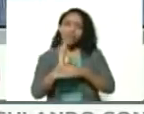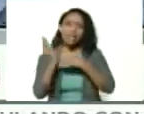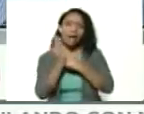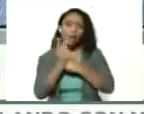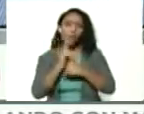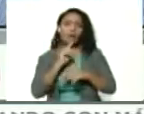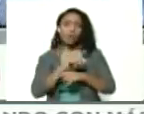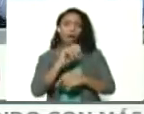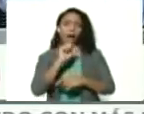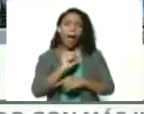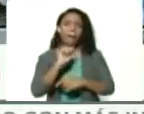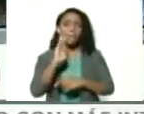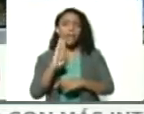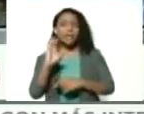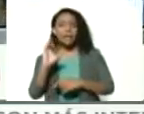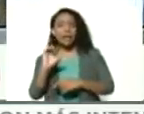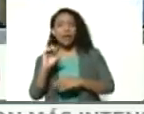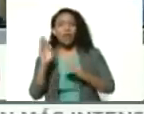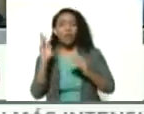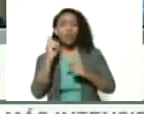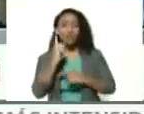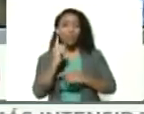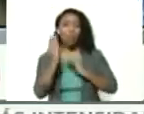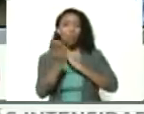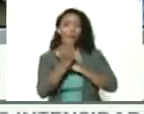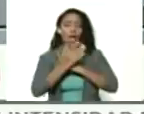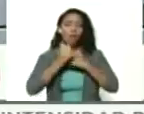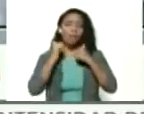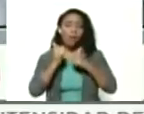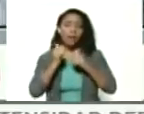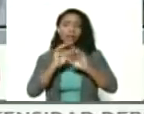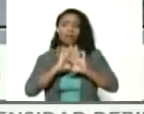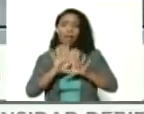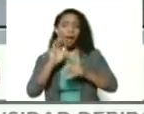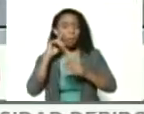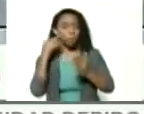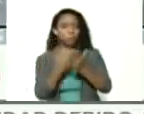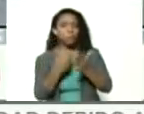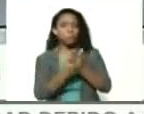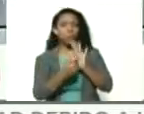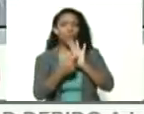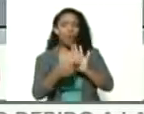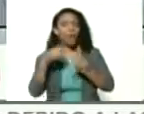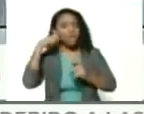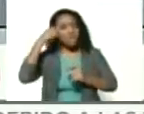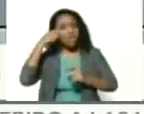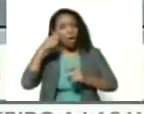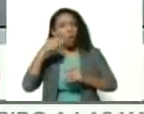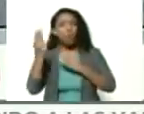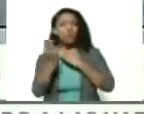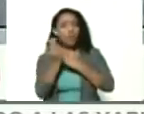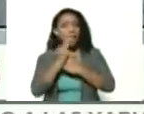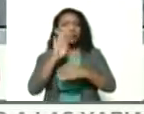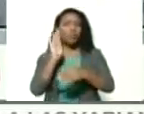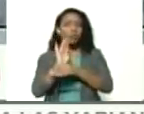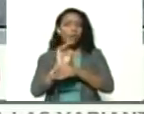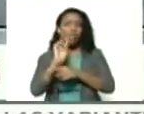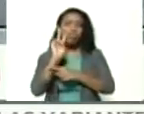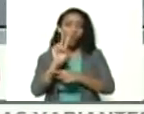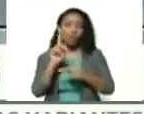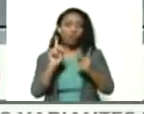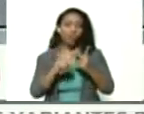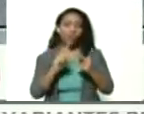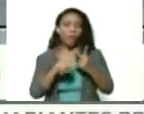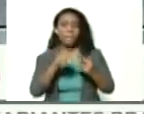ABC. Uno, cuidarnos bien, bastante. Ya les mostré el video. ¿Verdad? Cuidarse. Dos, tener